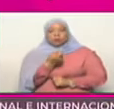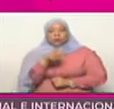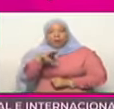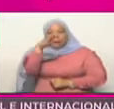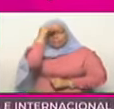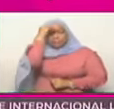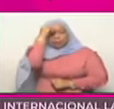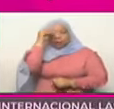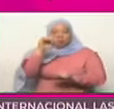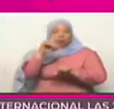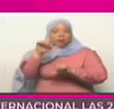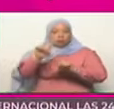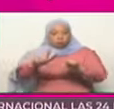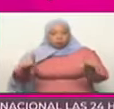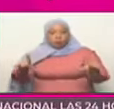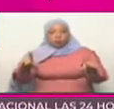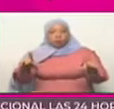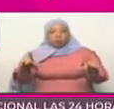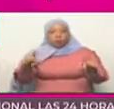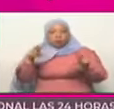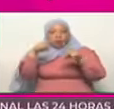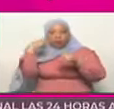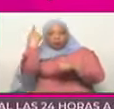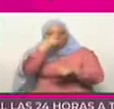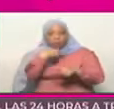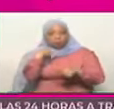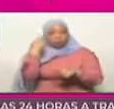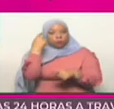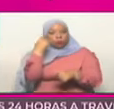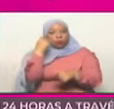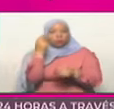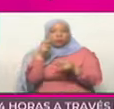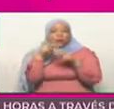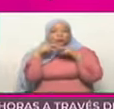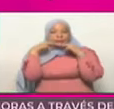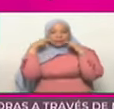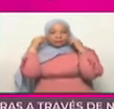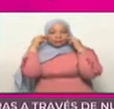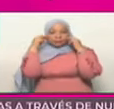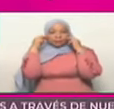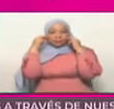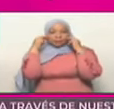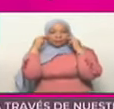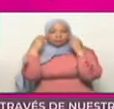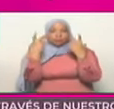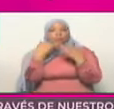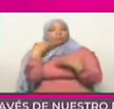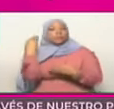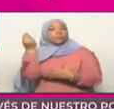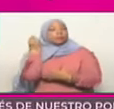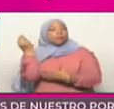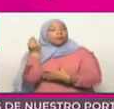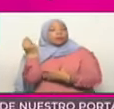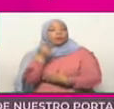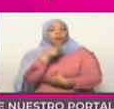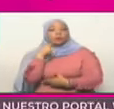leer en los ojos y el rostro de la gente. Y sobre todo la juventud de